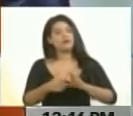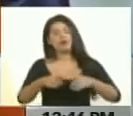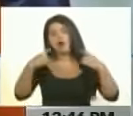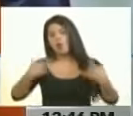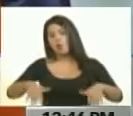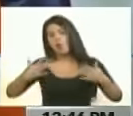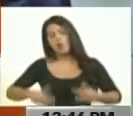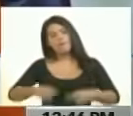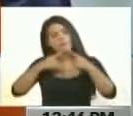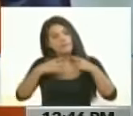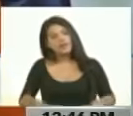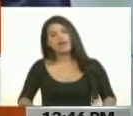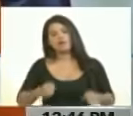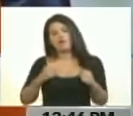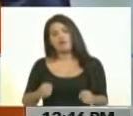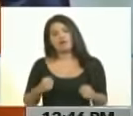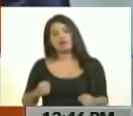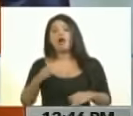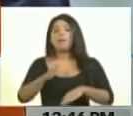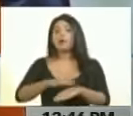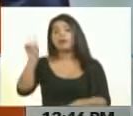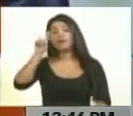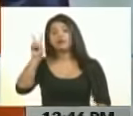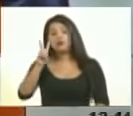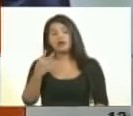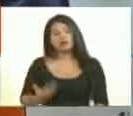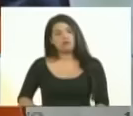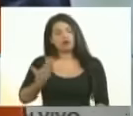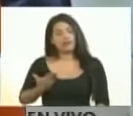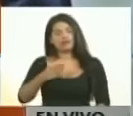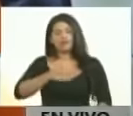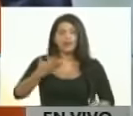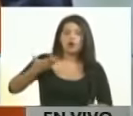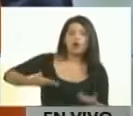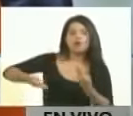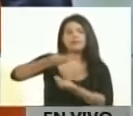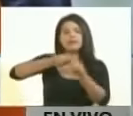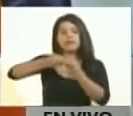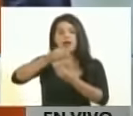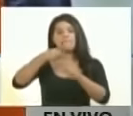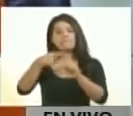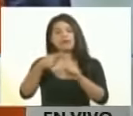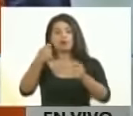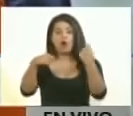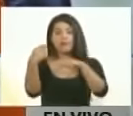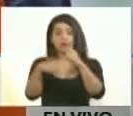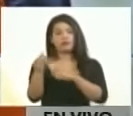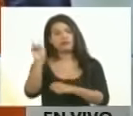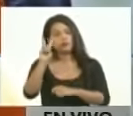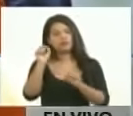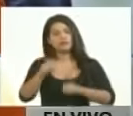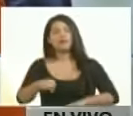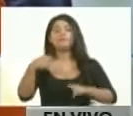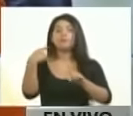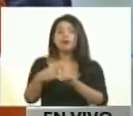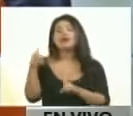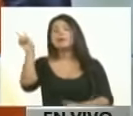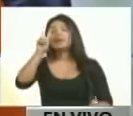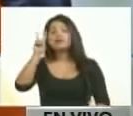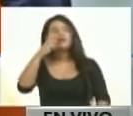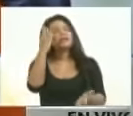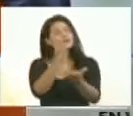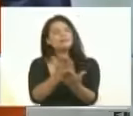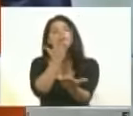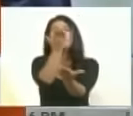Venezuela, no solamente desde el punto de vista económico, comercial, sino también en el modelo de integración